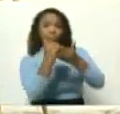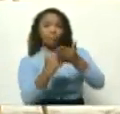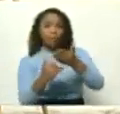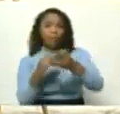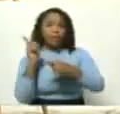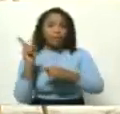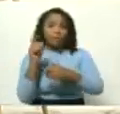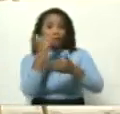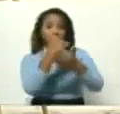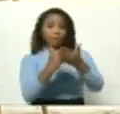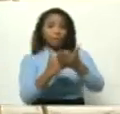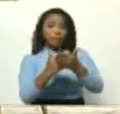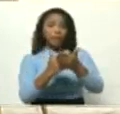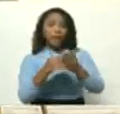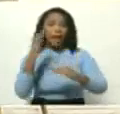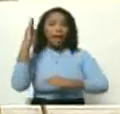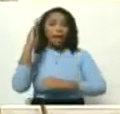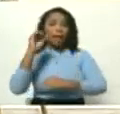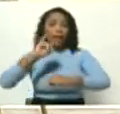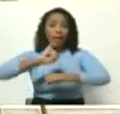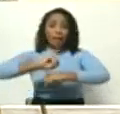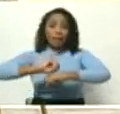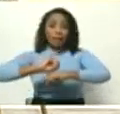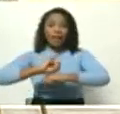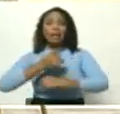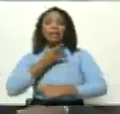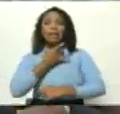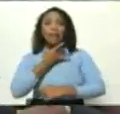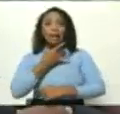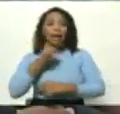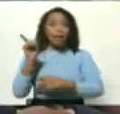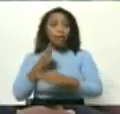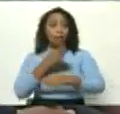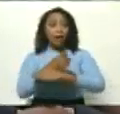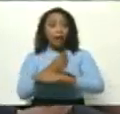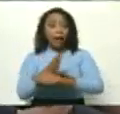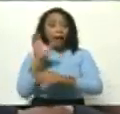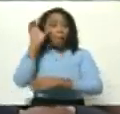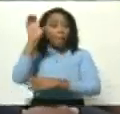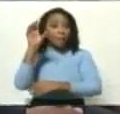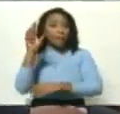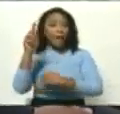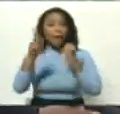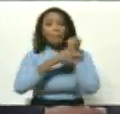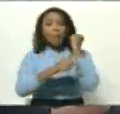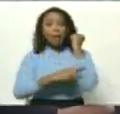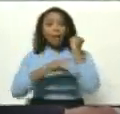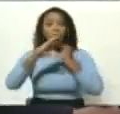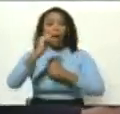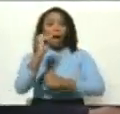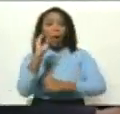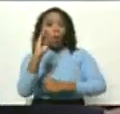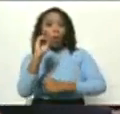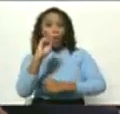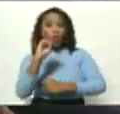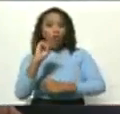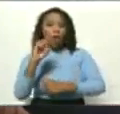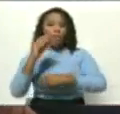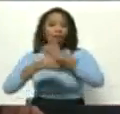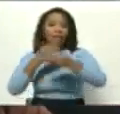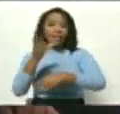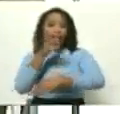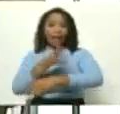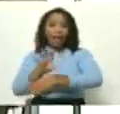esta agenda la iglesia cristiana evangélica con los pastores van a ir al Parque Los Caobos. Ahí van a hacer un cántico, se